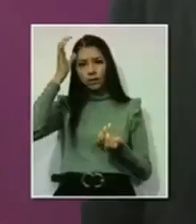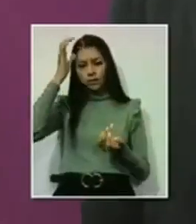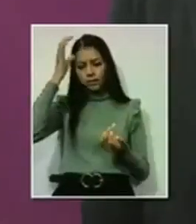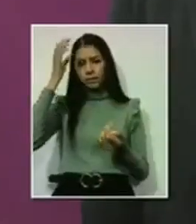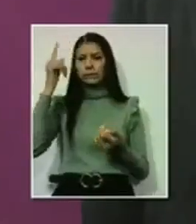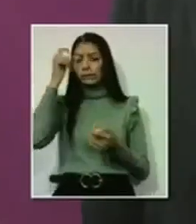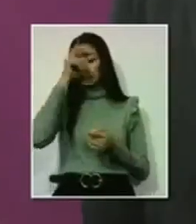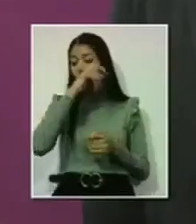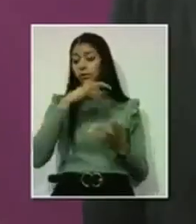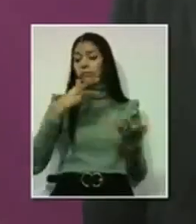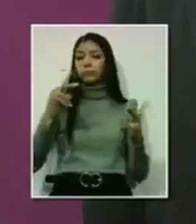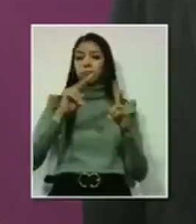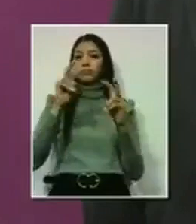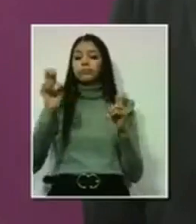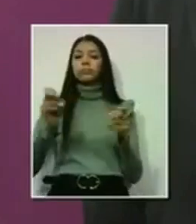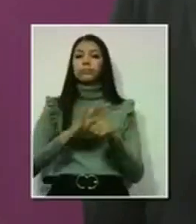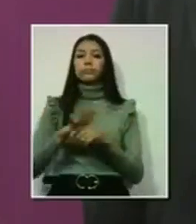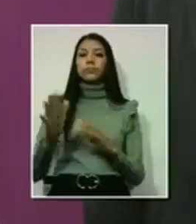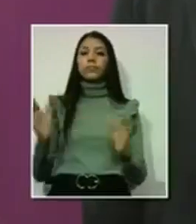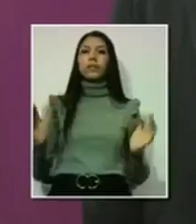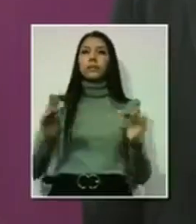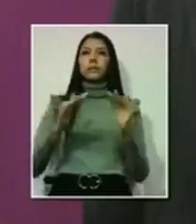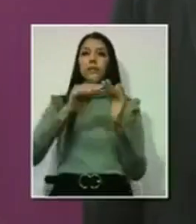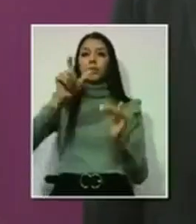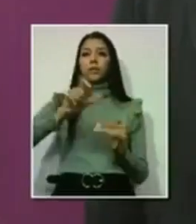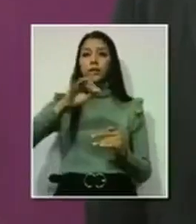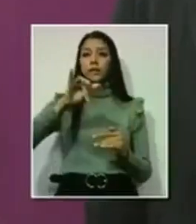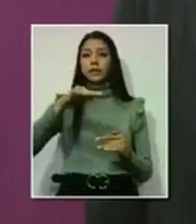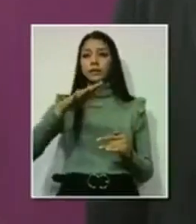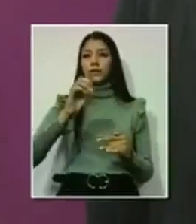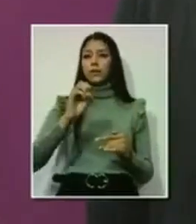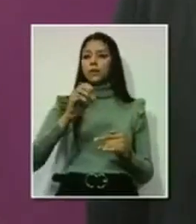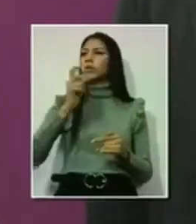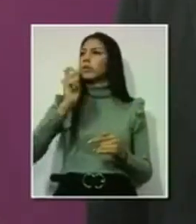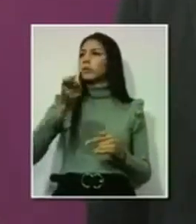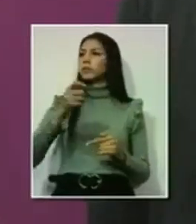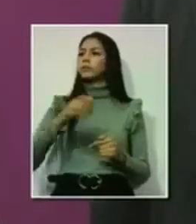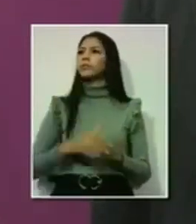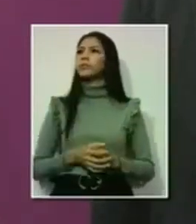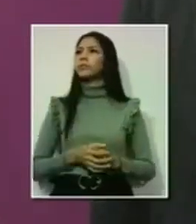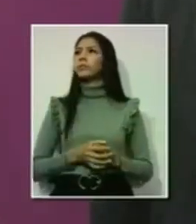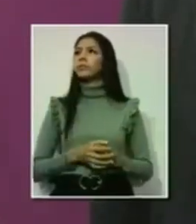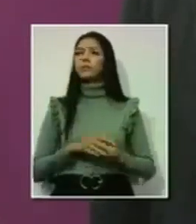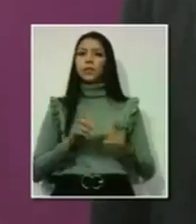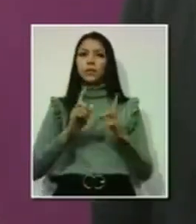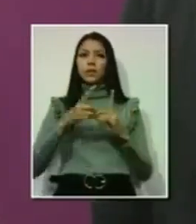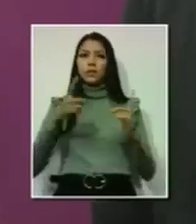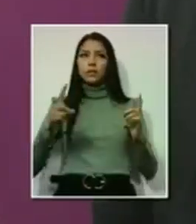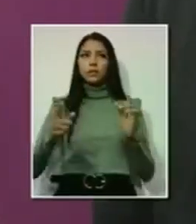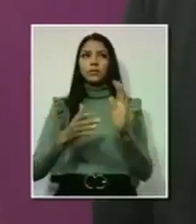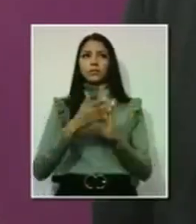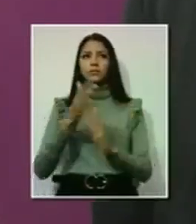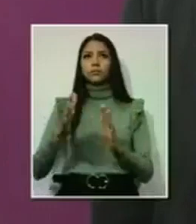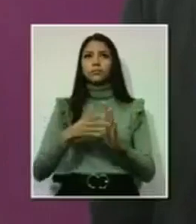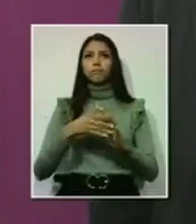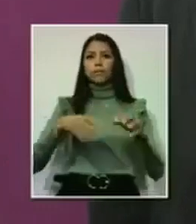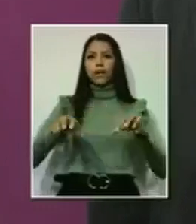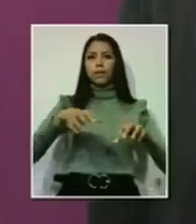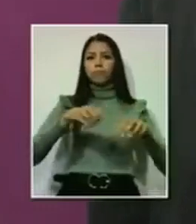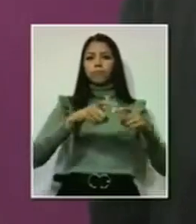muy fuerte. Y en el tema del Cerro del Quinceo, lo que presiona es el desarrollo urbano